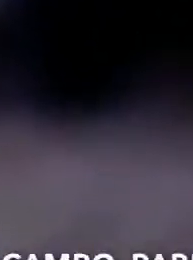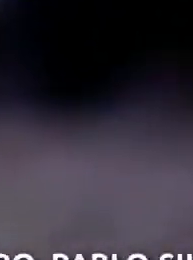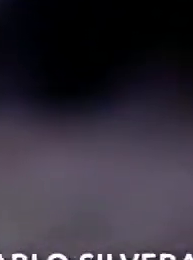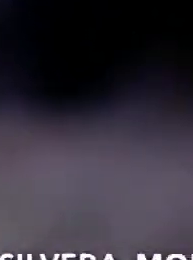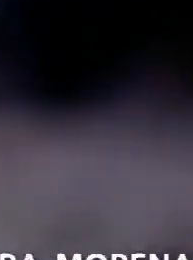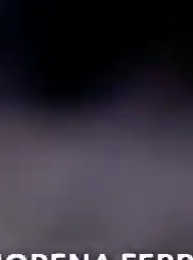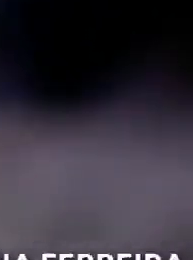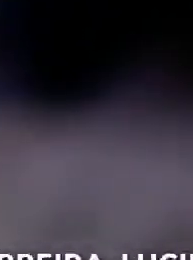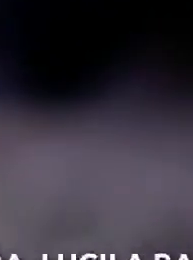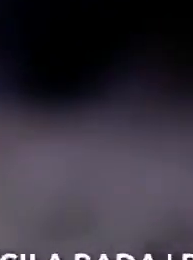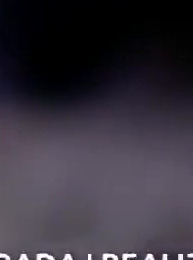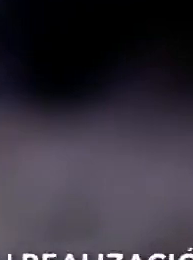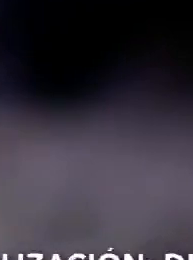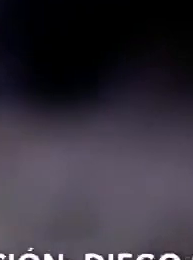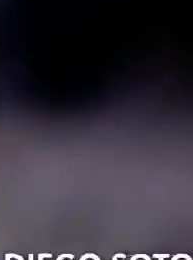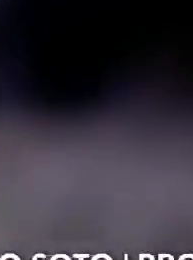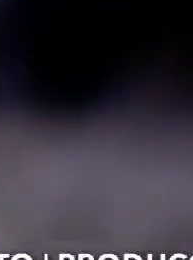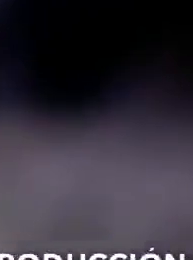refrescante en el